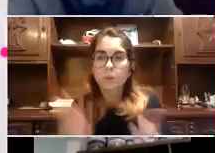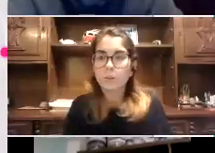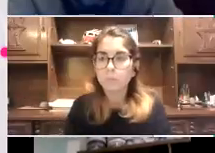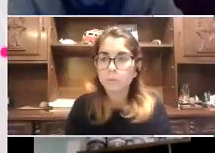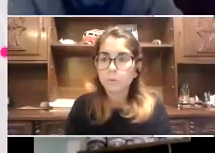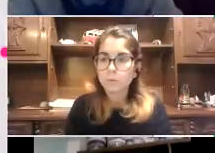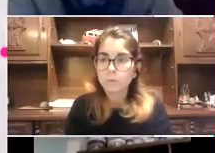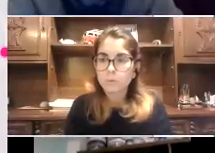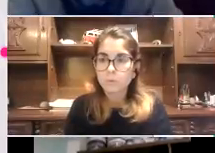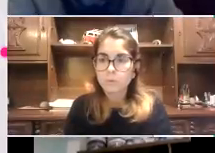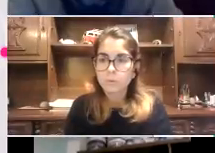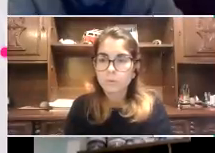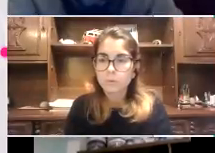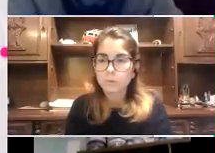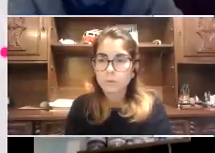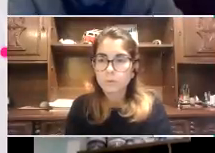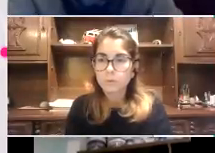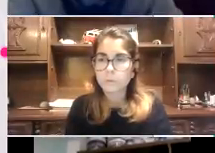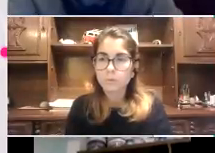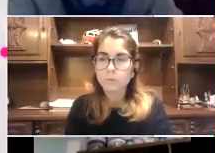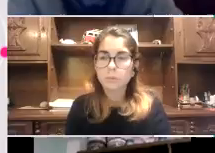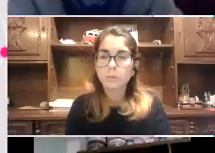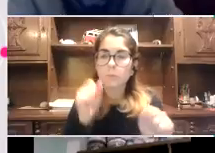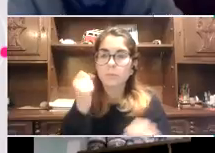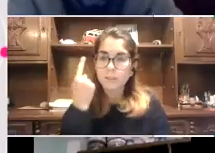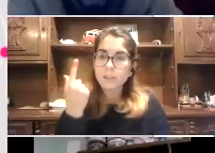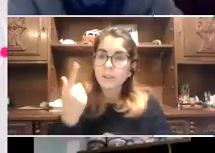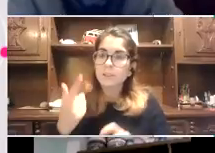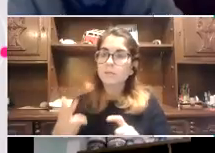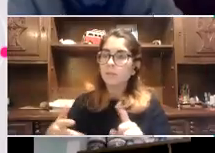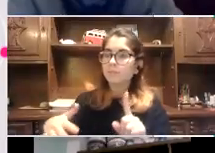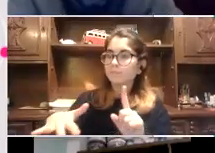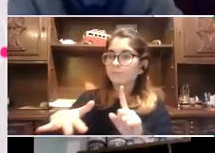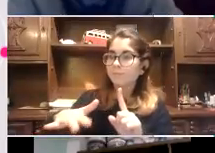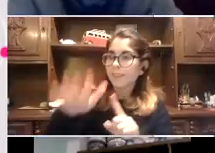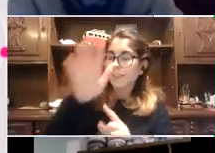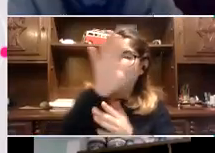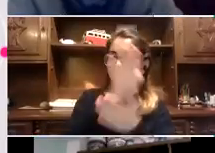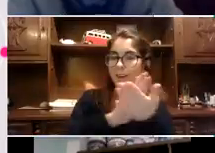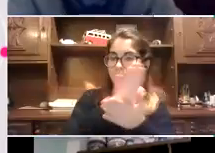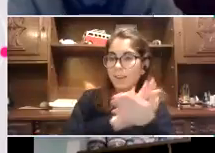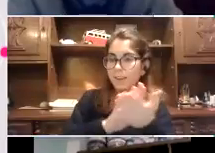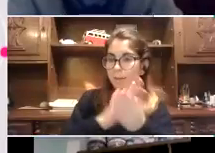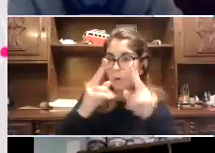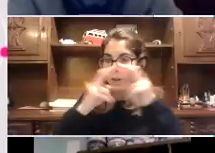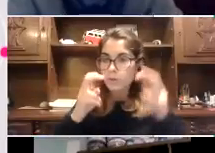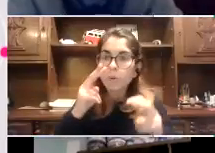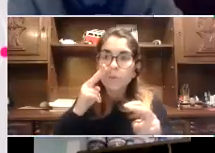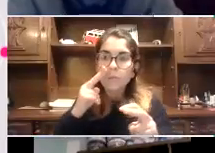manifestar el fenómeno eléctrico a nivel de los materiales de gran tamaño.